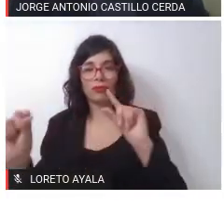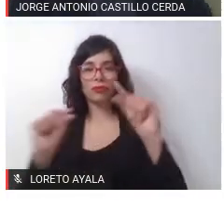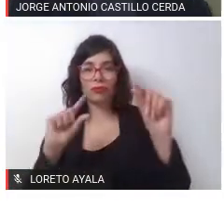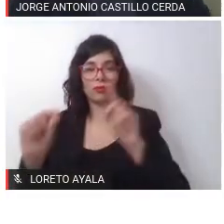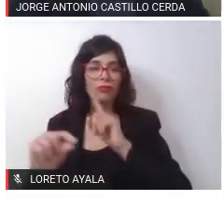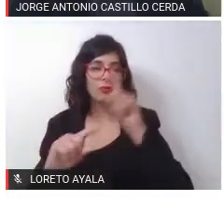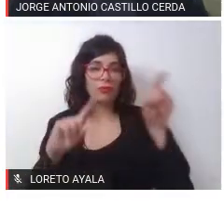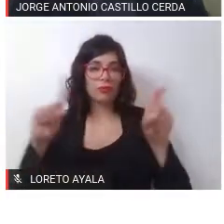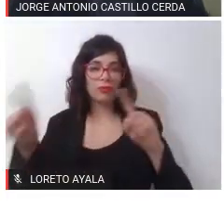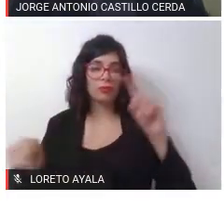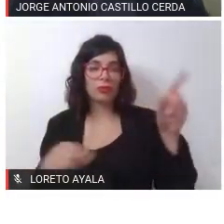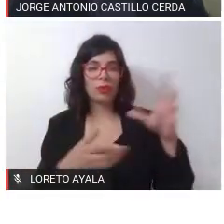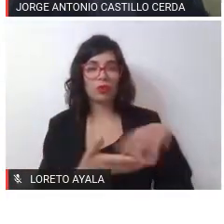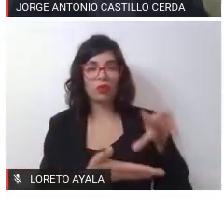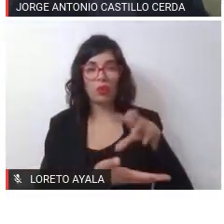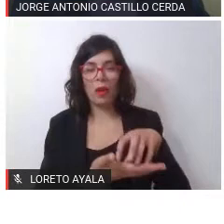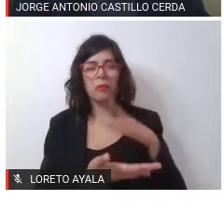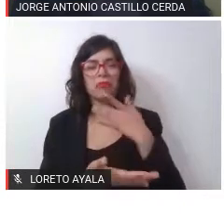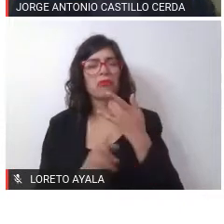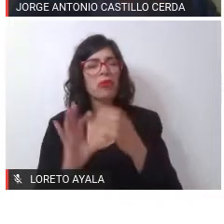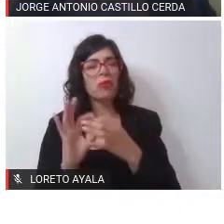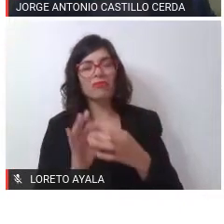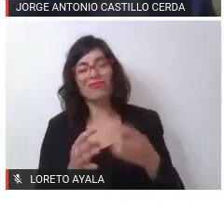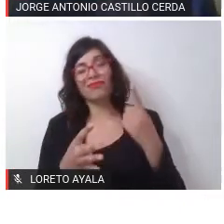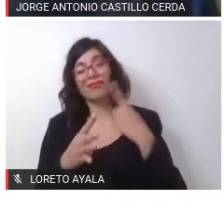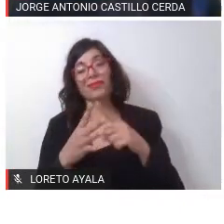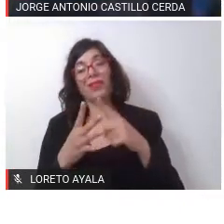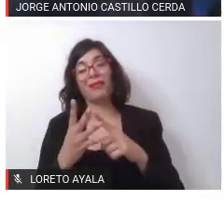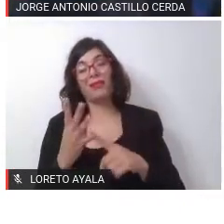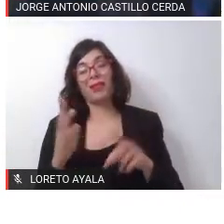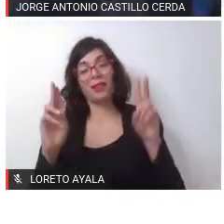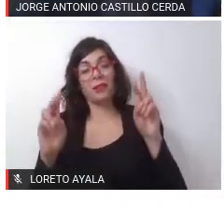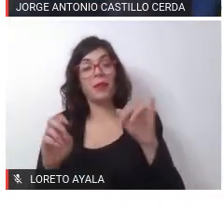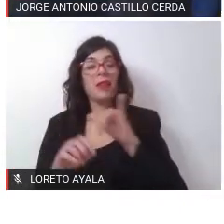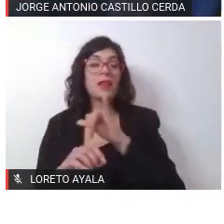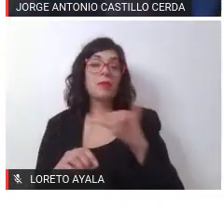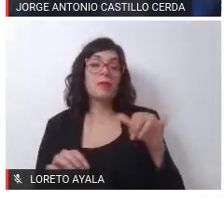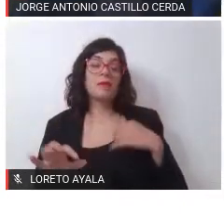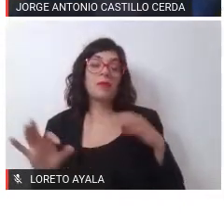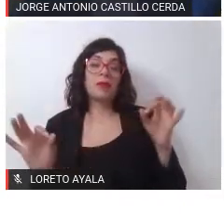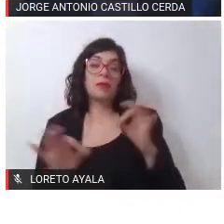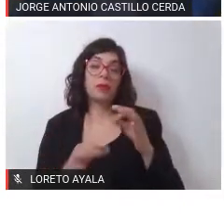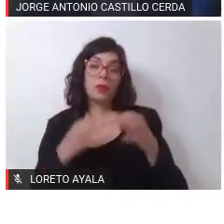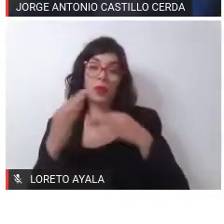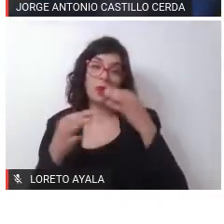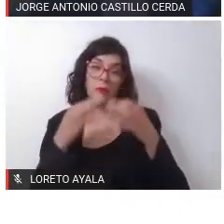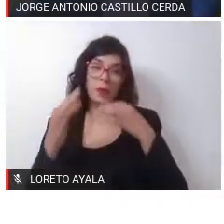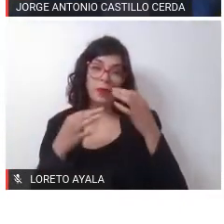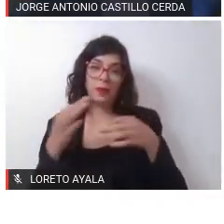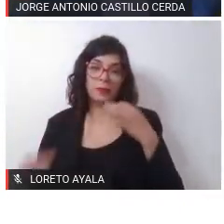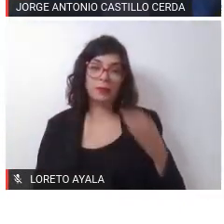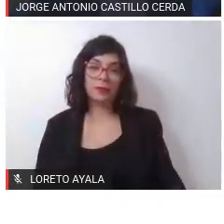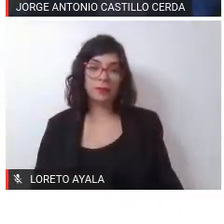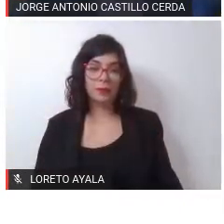urbano por múltiples razones que en algún rato las vamos a comentar. ¿Ya?